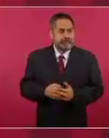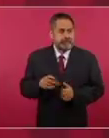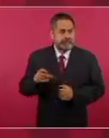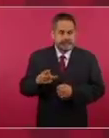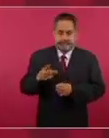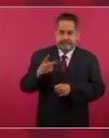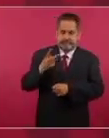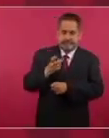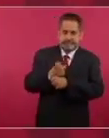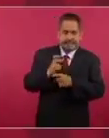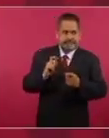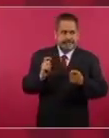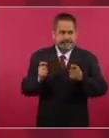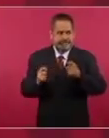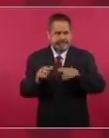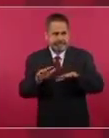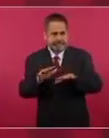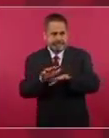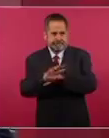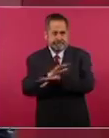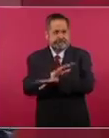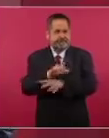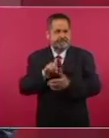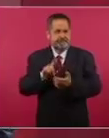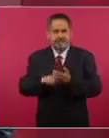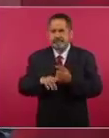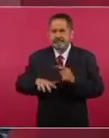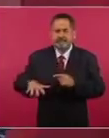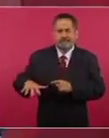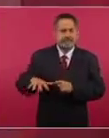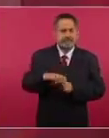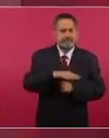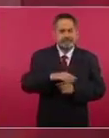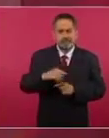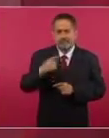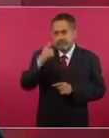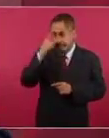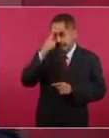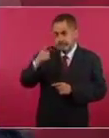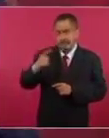transformación de la vida pública nacional.